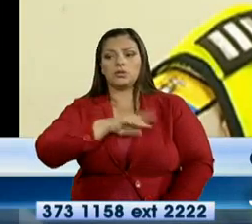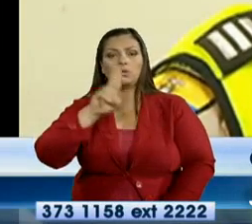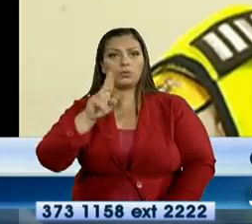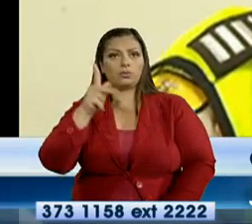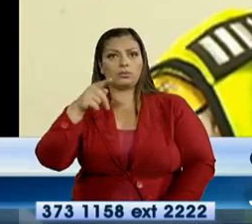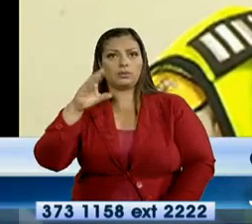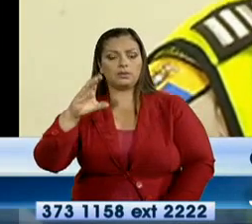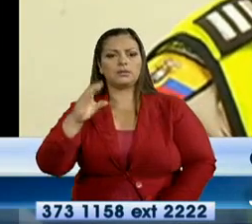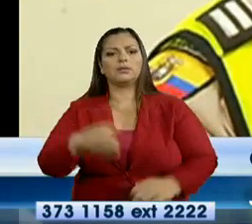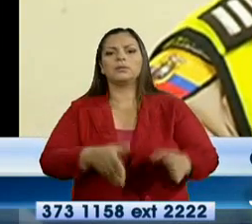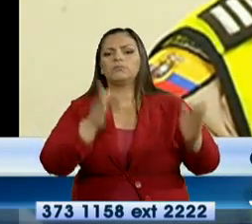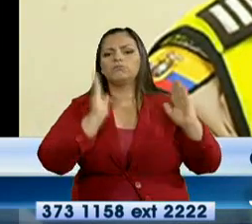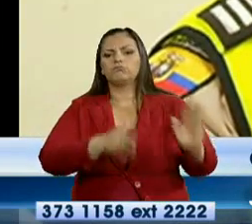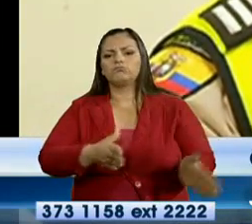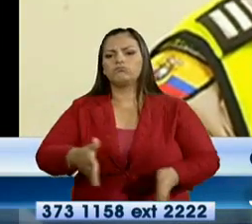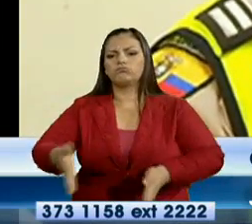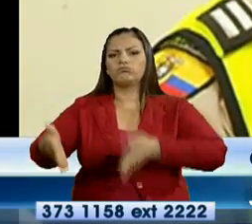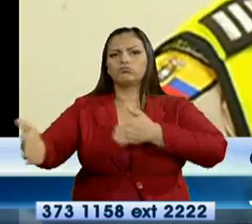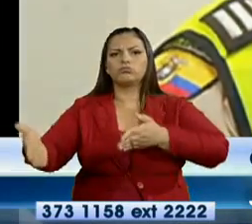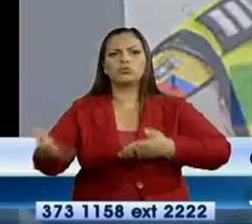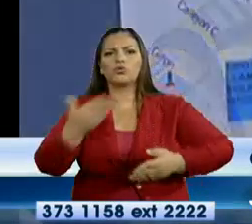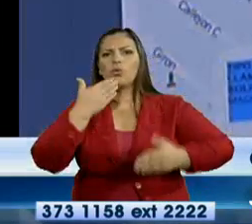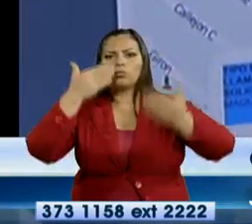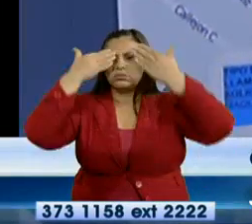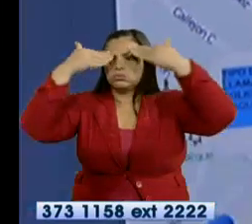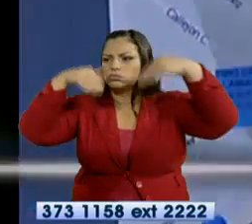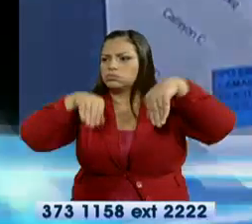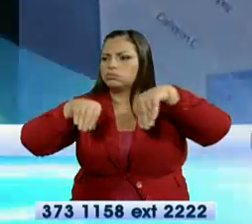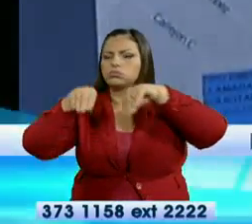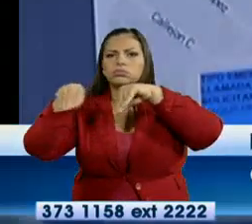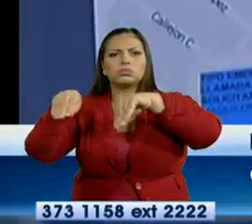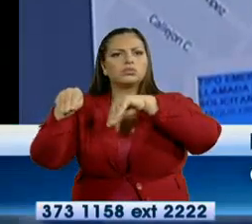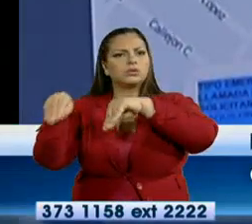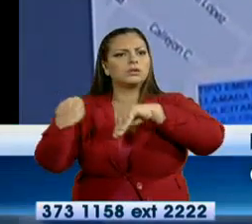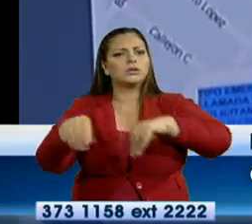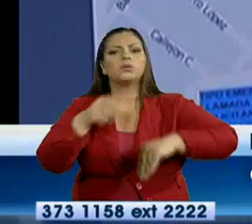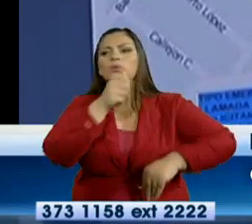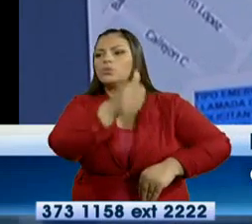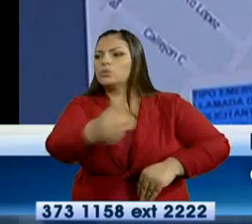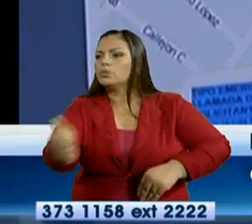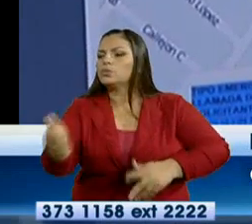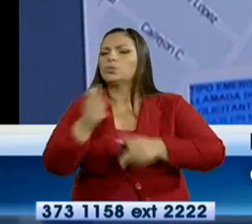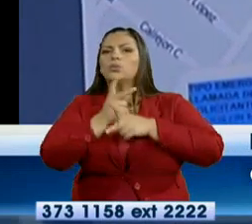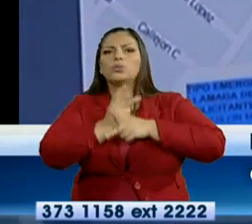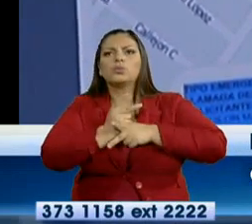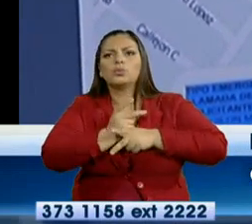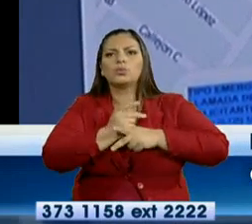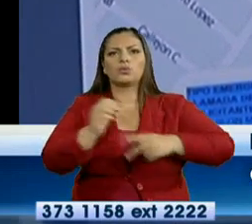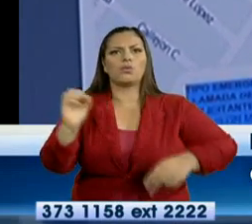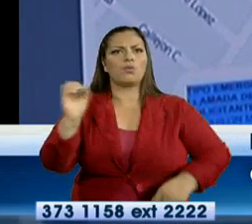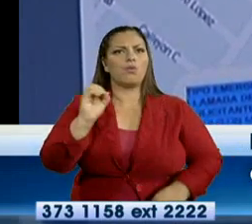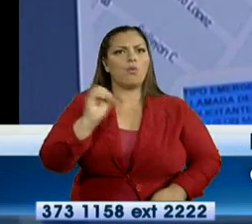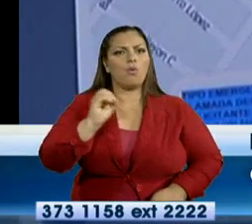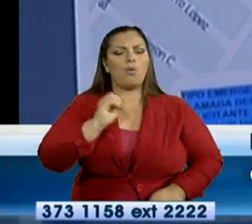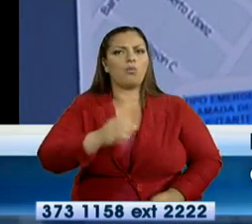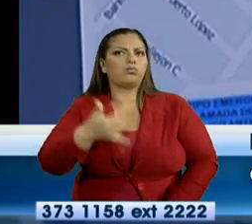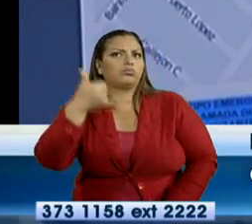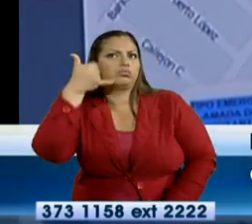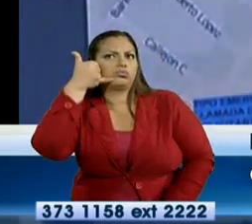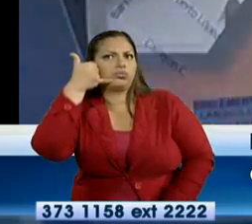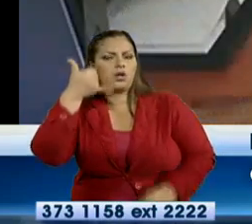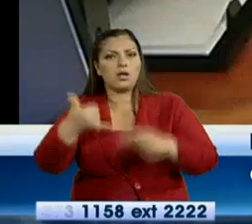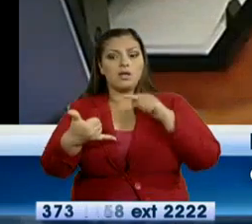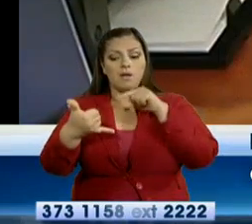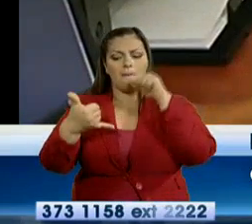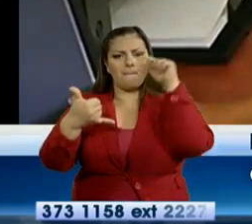de 5.200 botones de seguridad. En este caso no sale tipo de emergencia, policía. Llamada desde el celular que usted nos